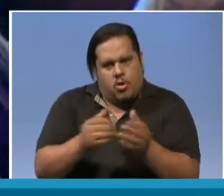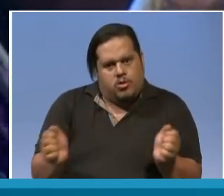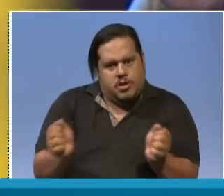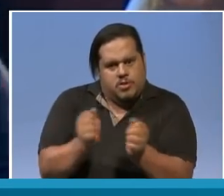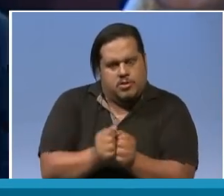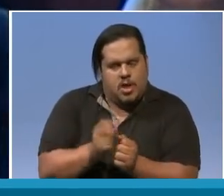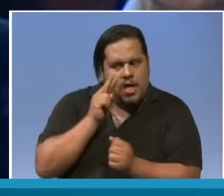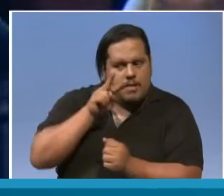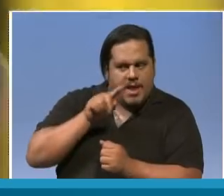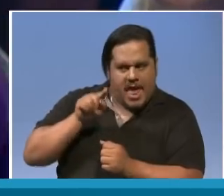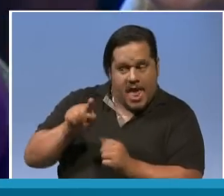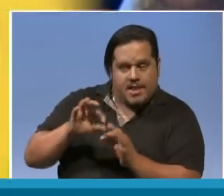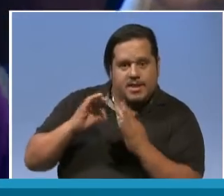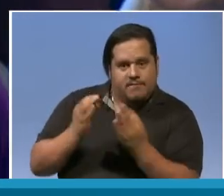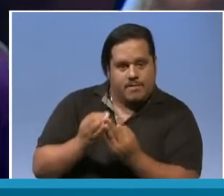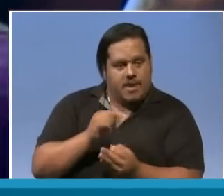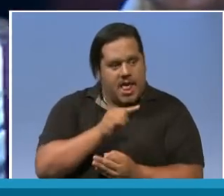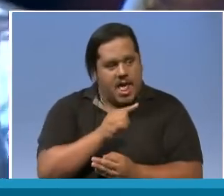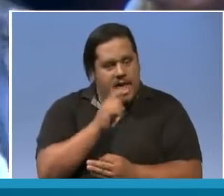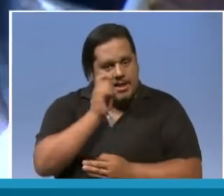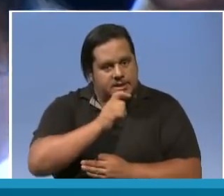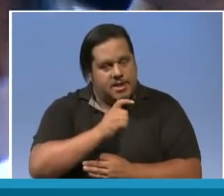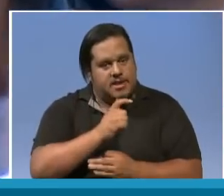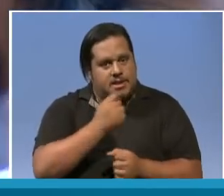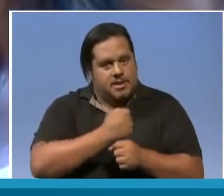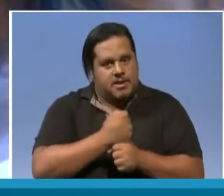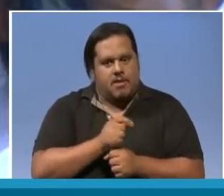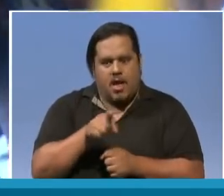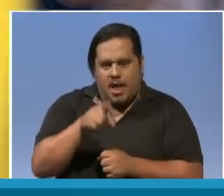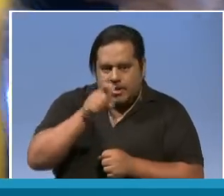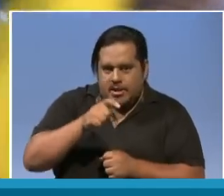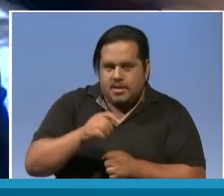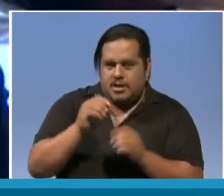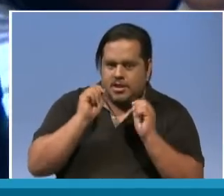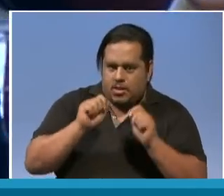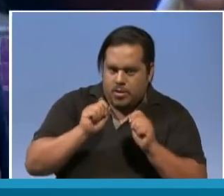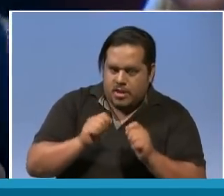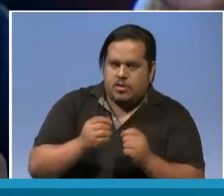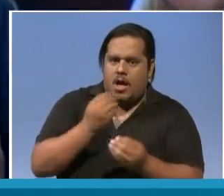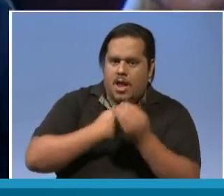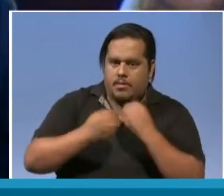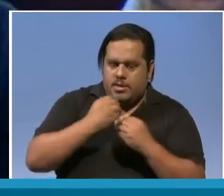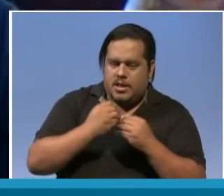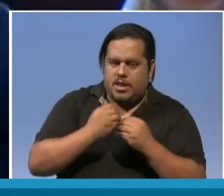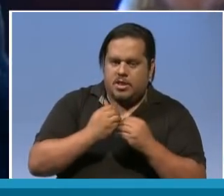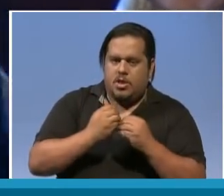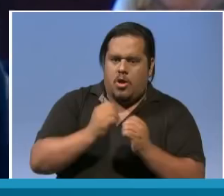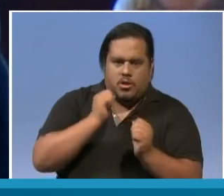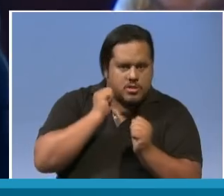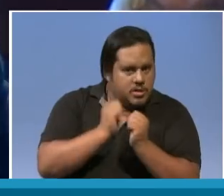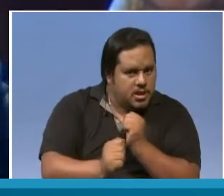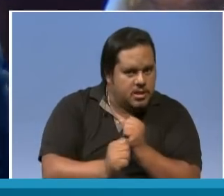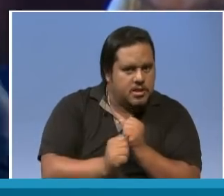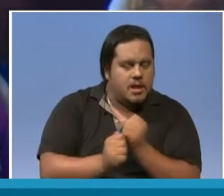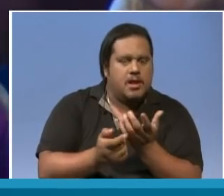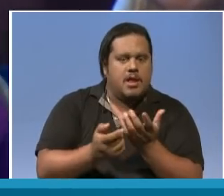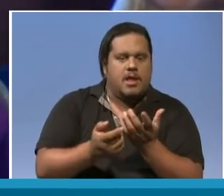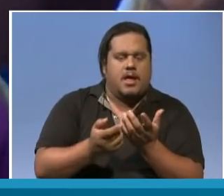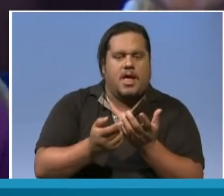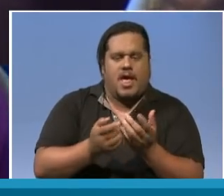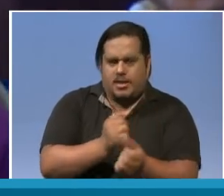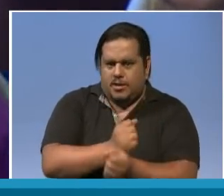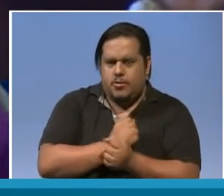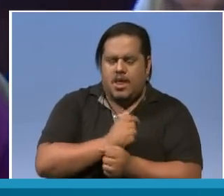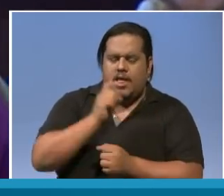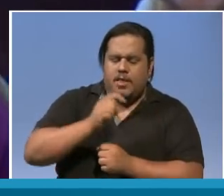que tiene familia, que requiere trabajo, que necesita educación, alimentación, salir adelante, seguridad. Tenemos